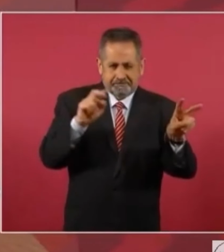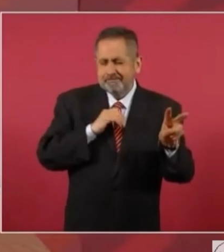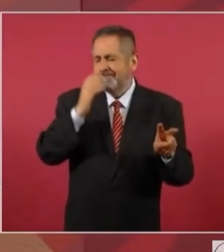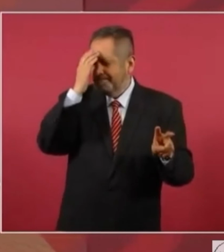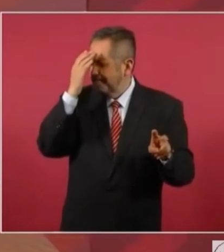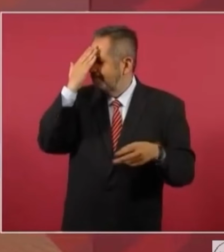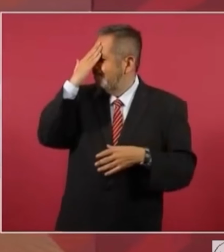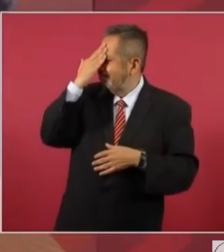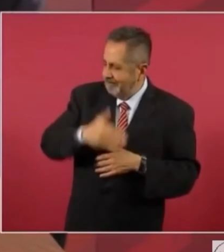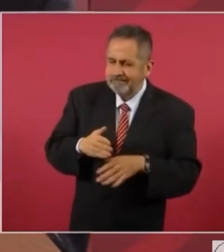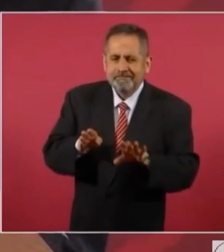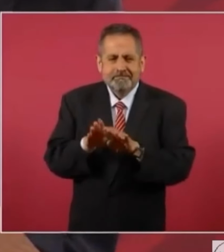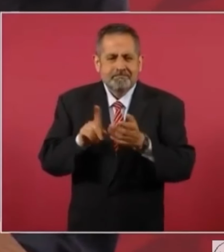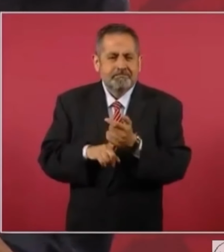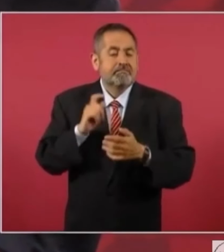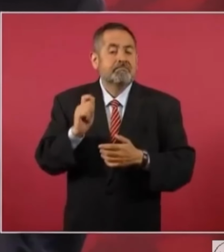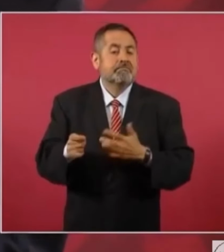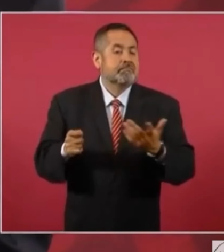tiene